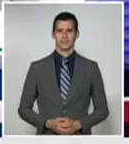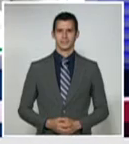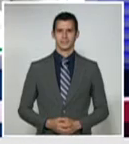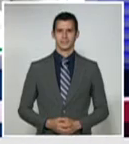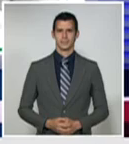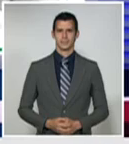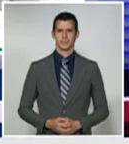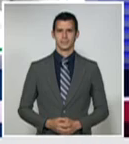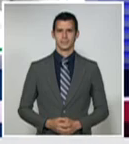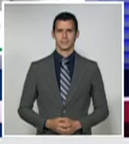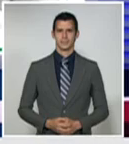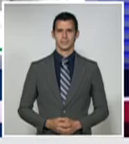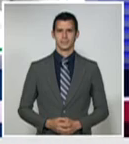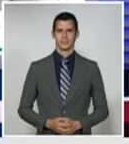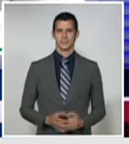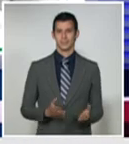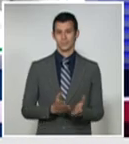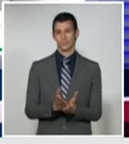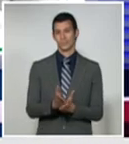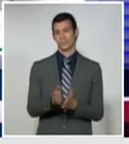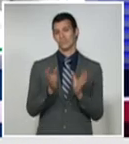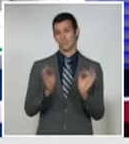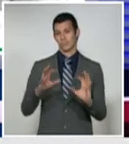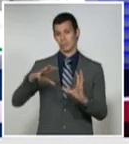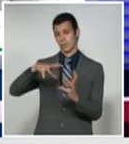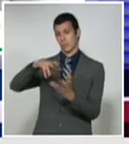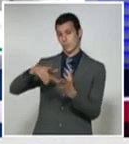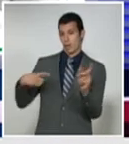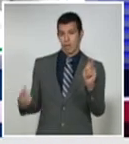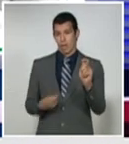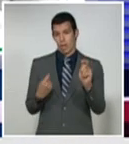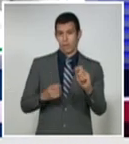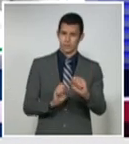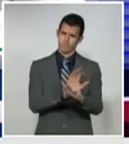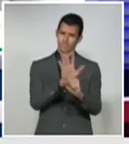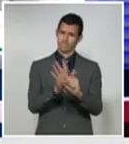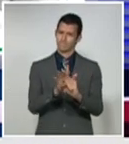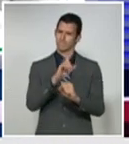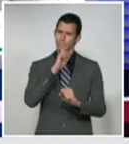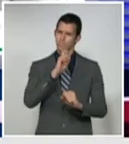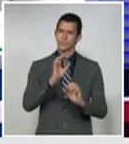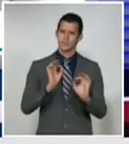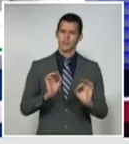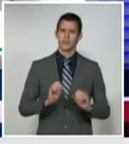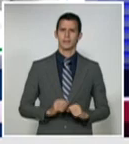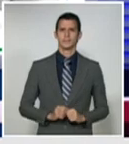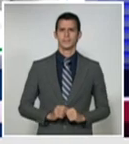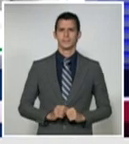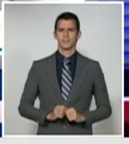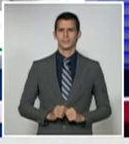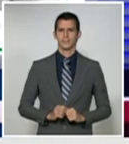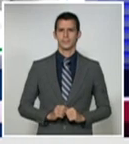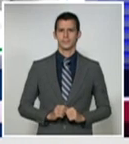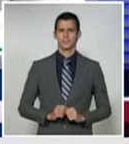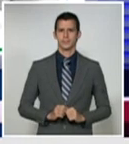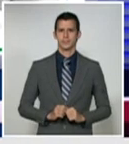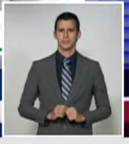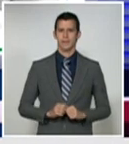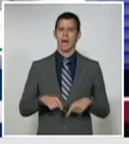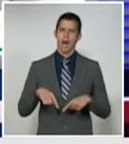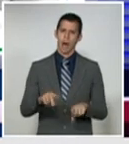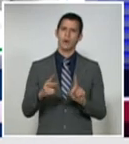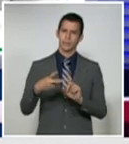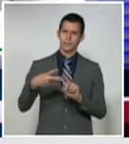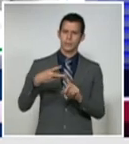Y continúa el mundo enfrascado en la batalla contra el virus SARS-CoV-2. Entramos así en la segunda media hora de